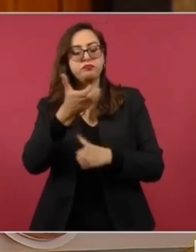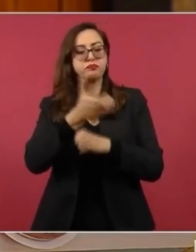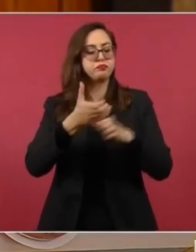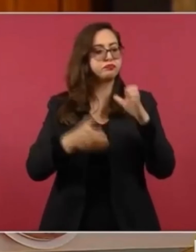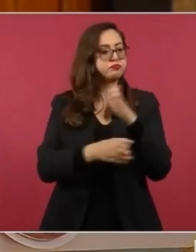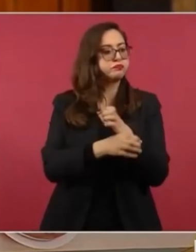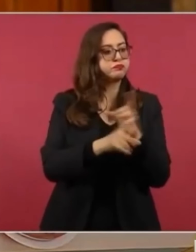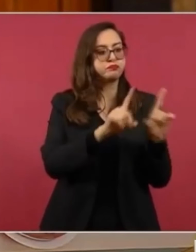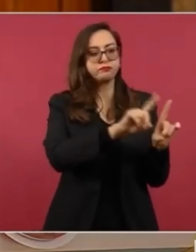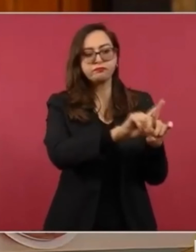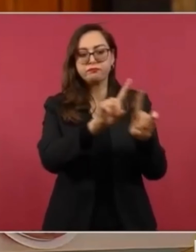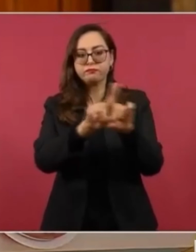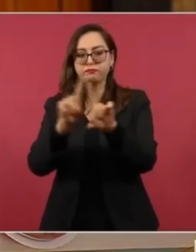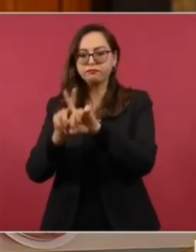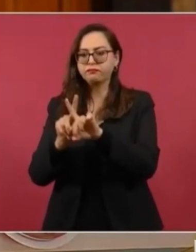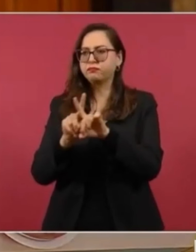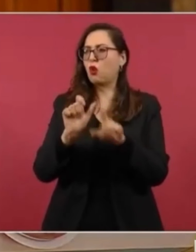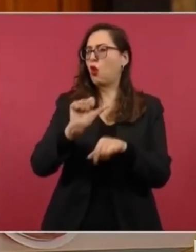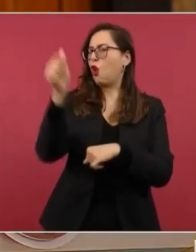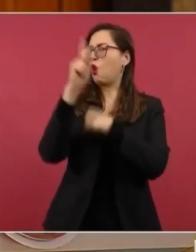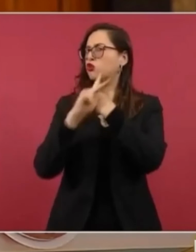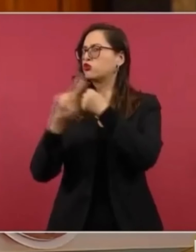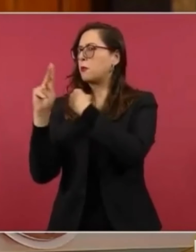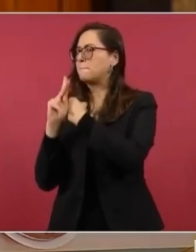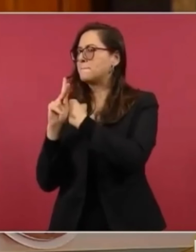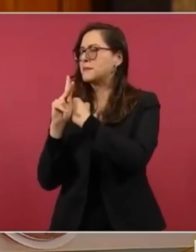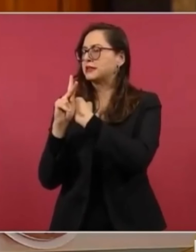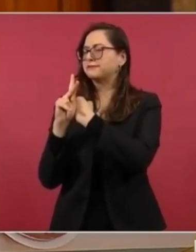procurar ser cada vez más